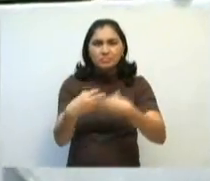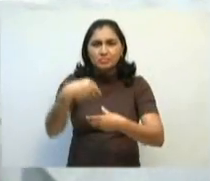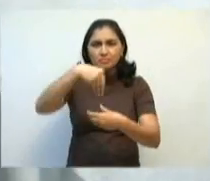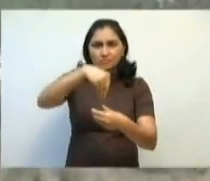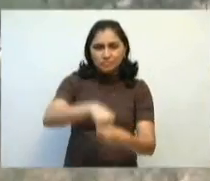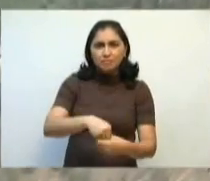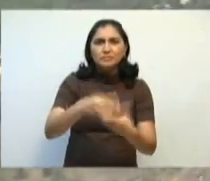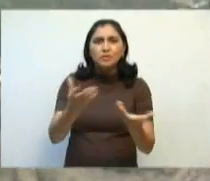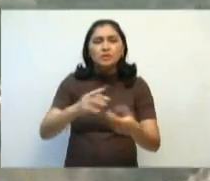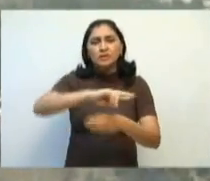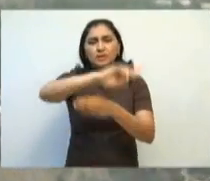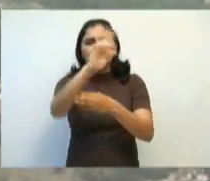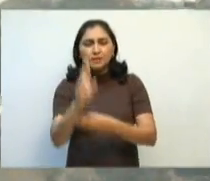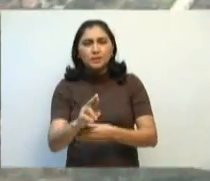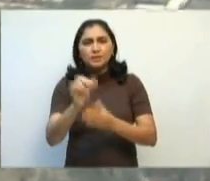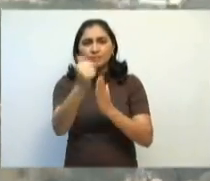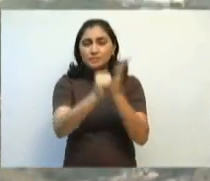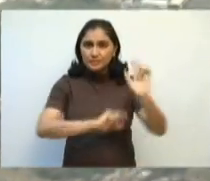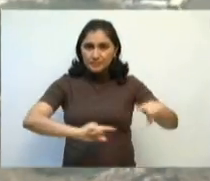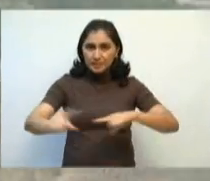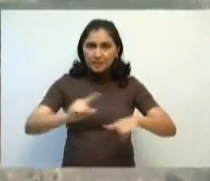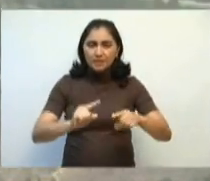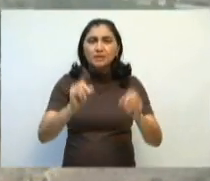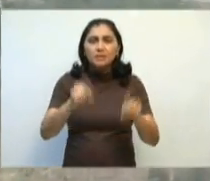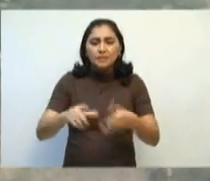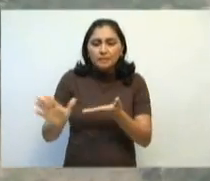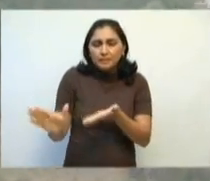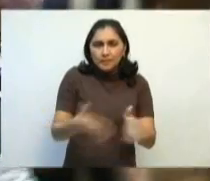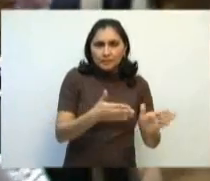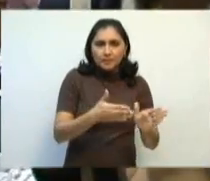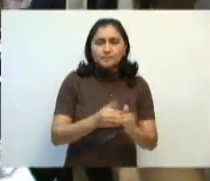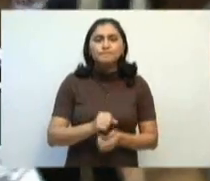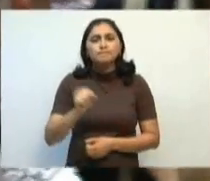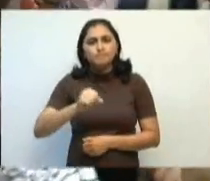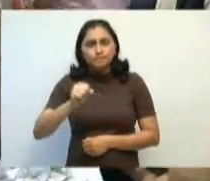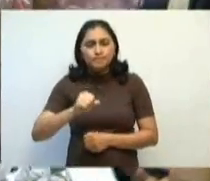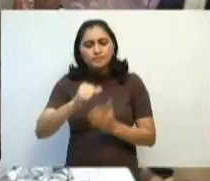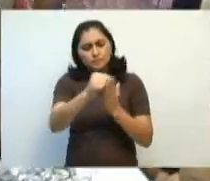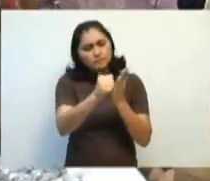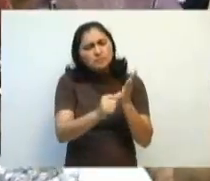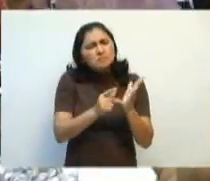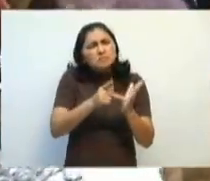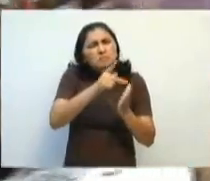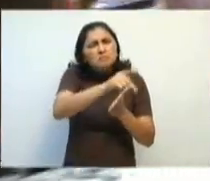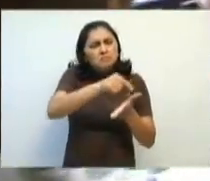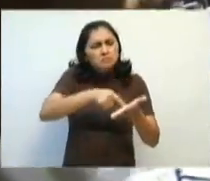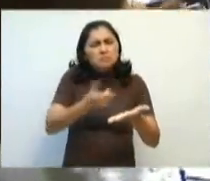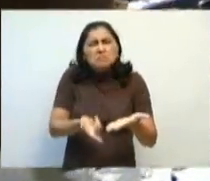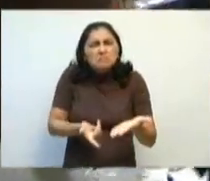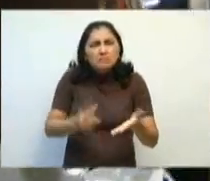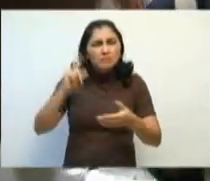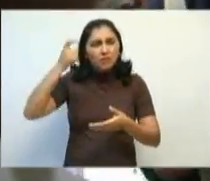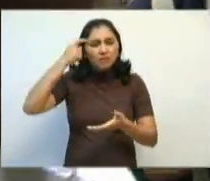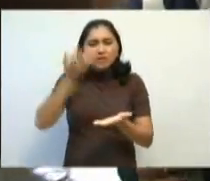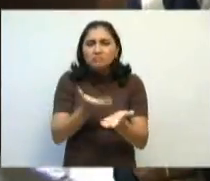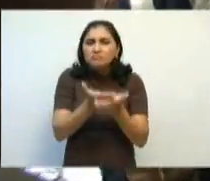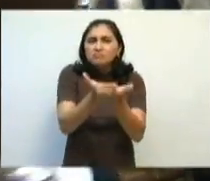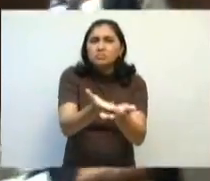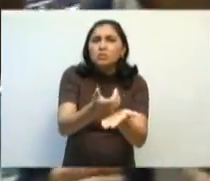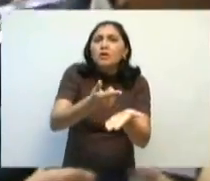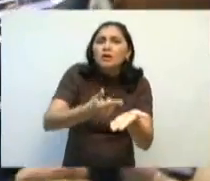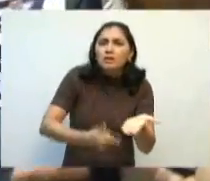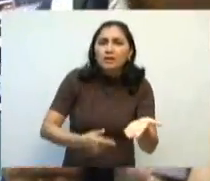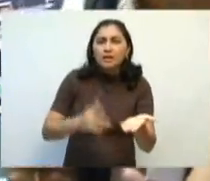territoriales, pasando por la figura de la región administrativa y de planificación. El proyecto que presentó el gobierno, y